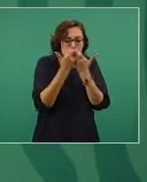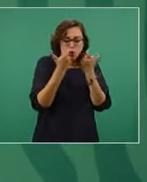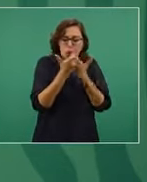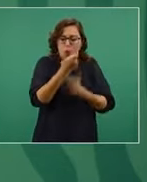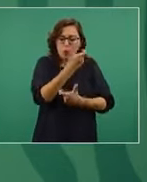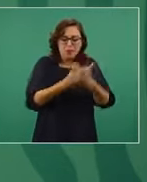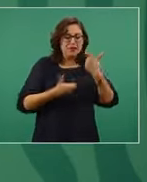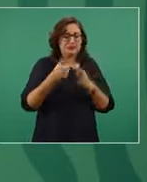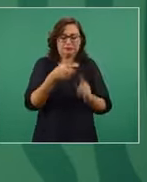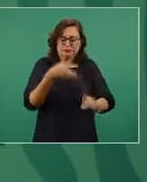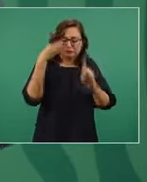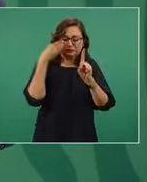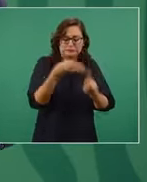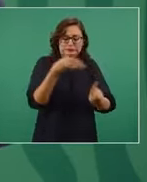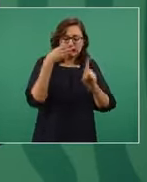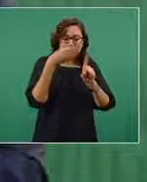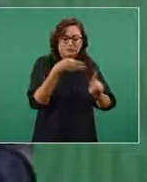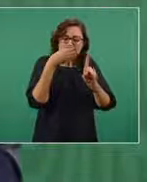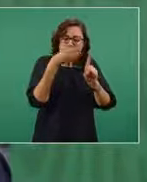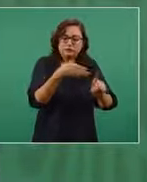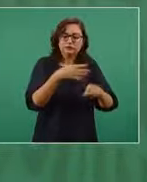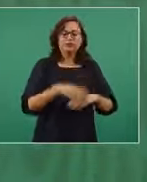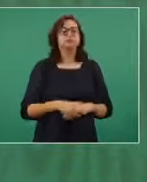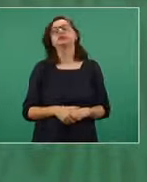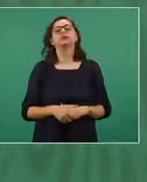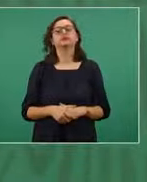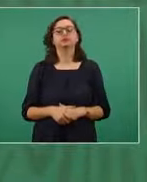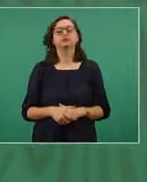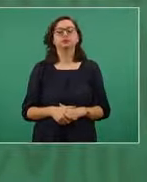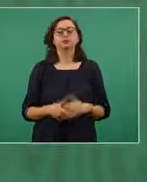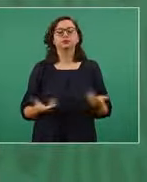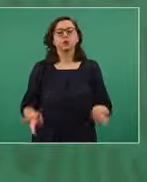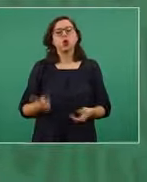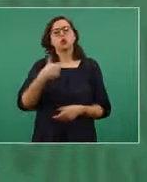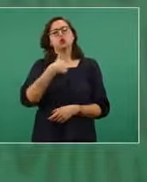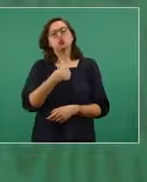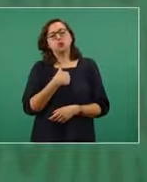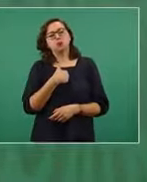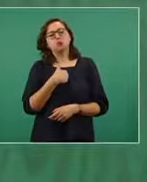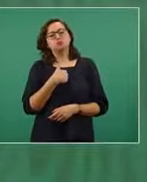Ahí estaba la clave. Bueno, parafraseando a Clinton,